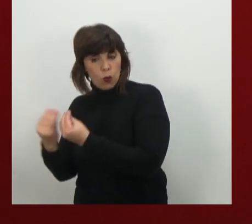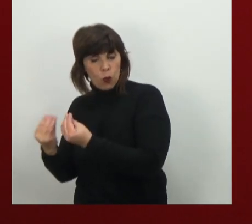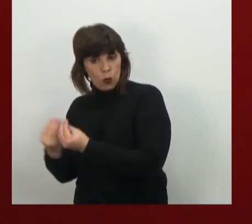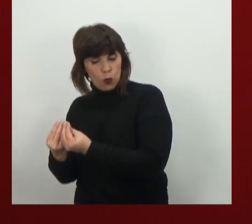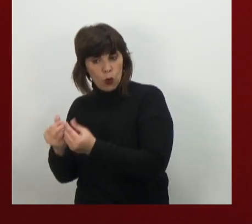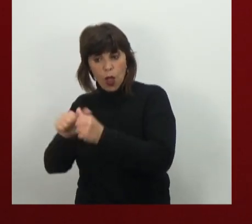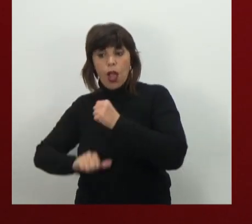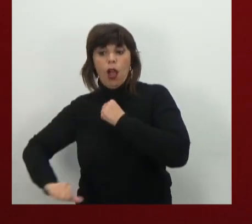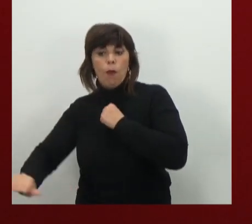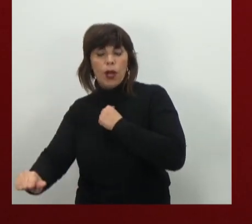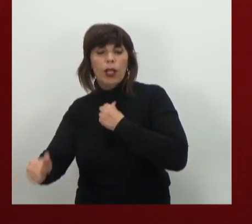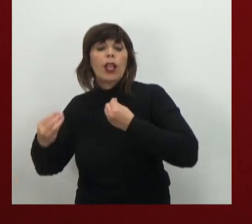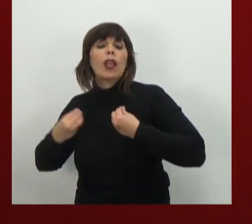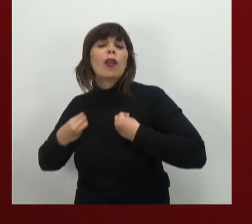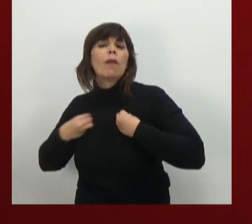la gracia.